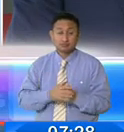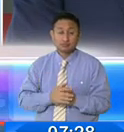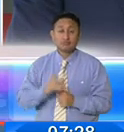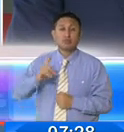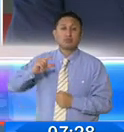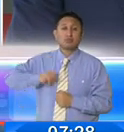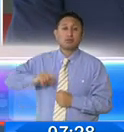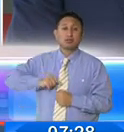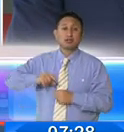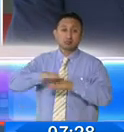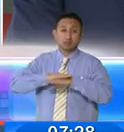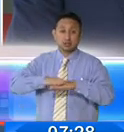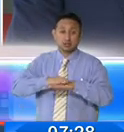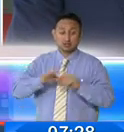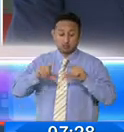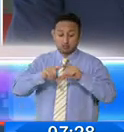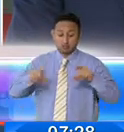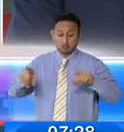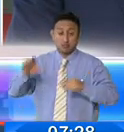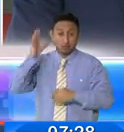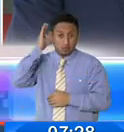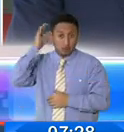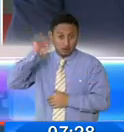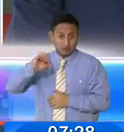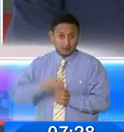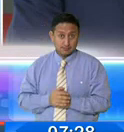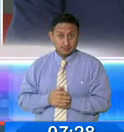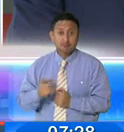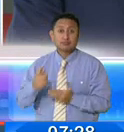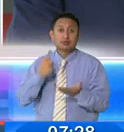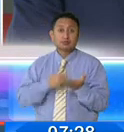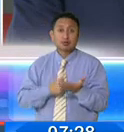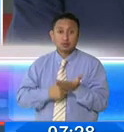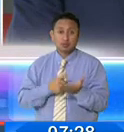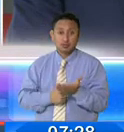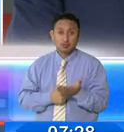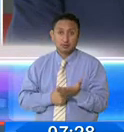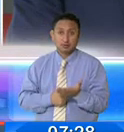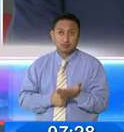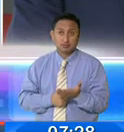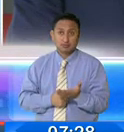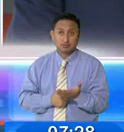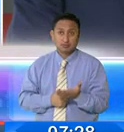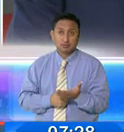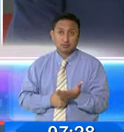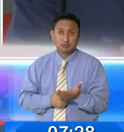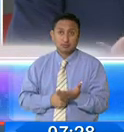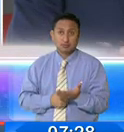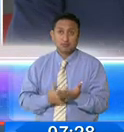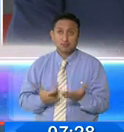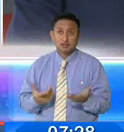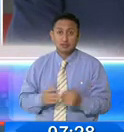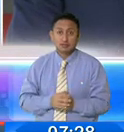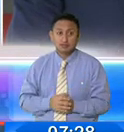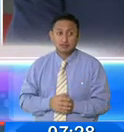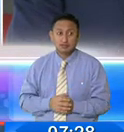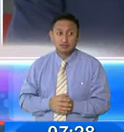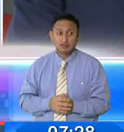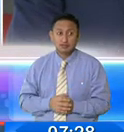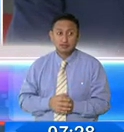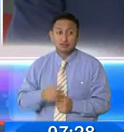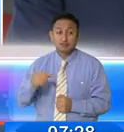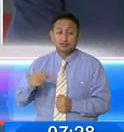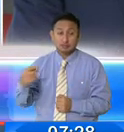para esa quinta parte de las mujeres es una discusión etérea, es una discusión que ni siquiera está cercana a su